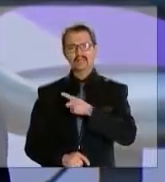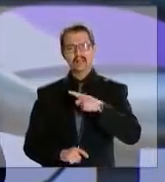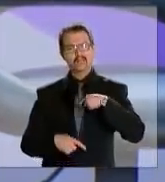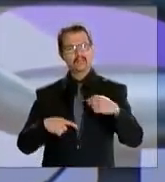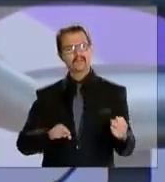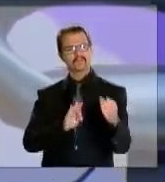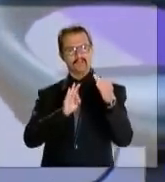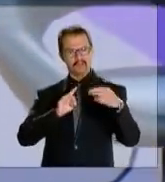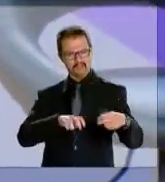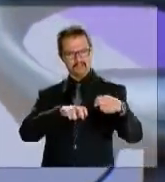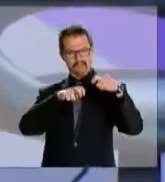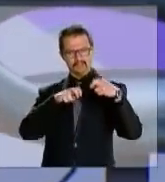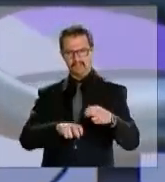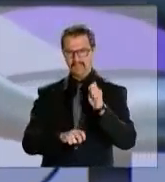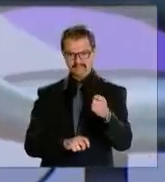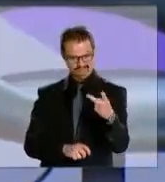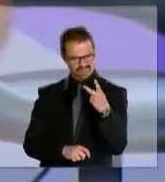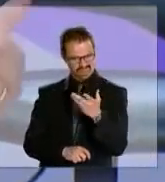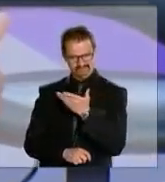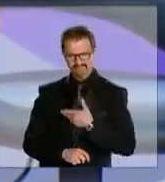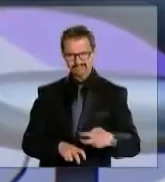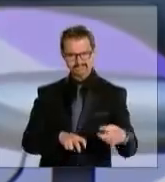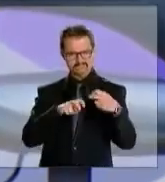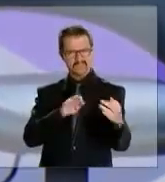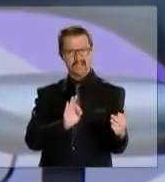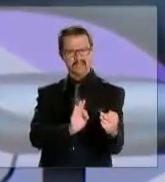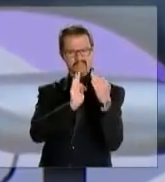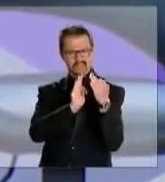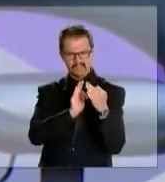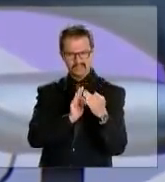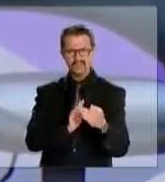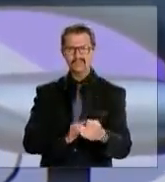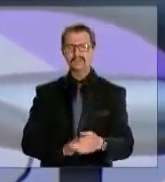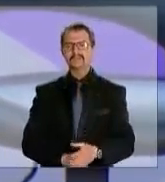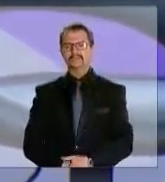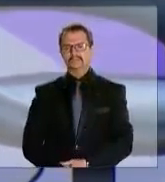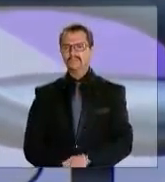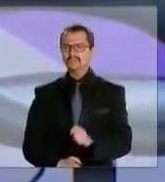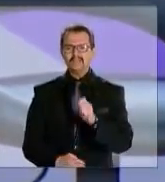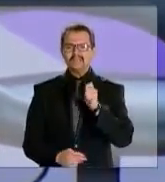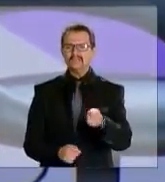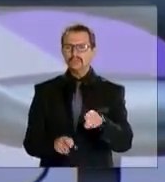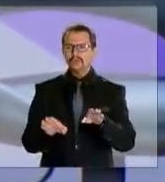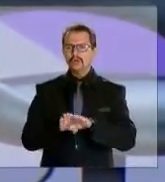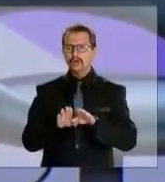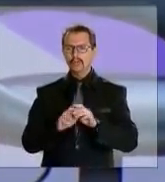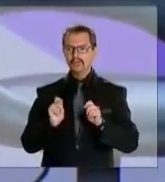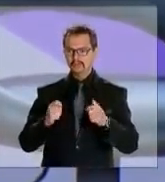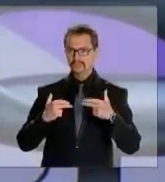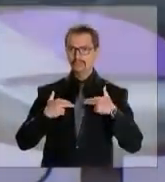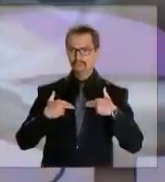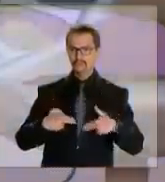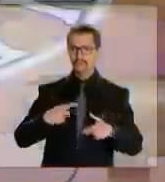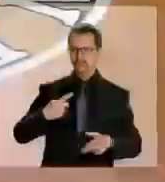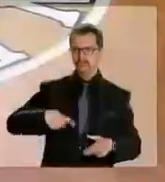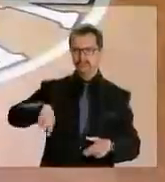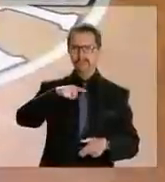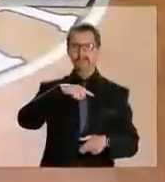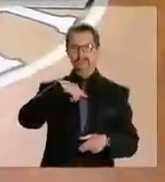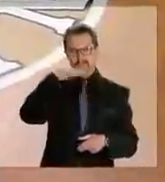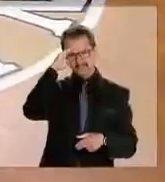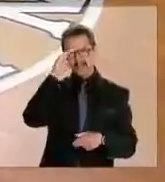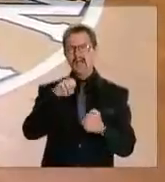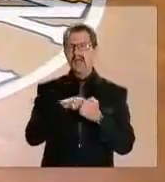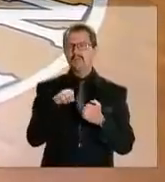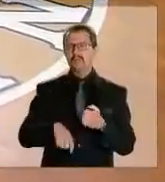ser animal a veces es algo que en un comparativo a los humanos nos molesta pero a veces los humanos hacen más daño